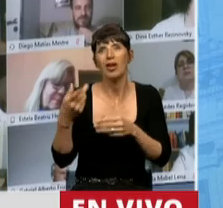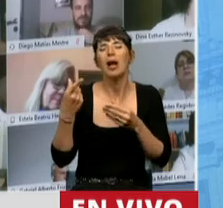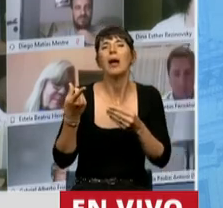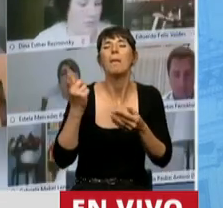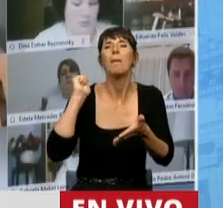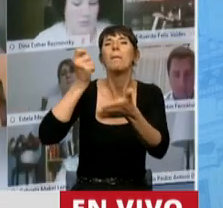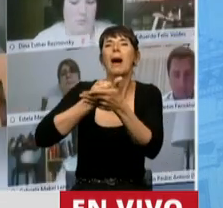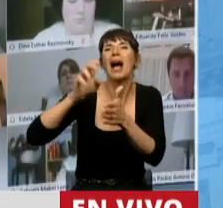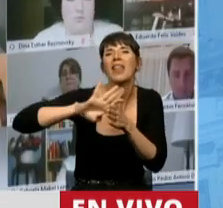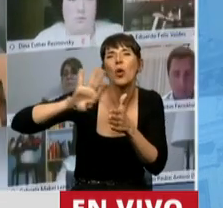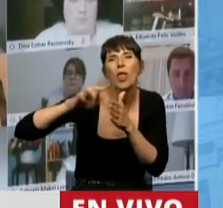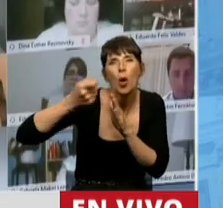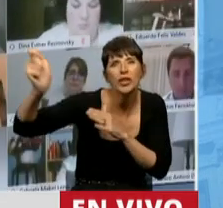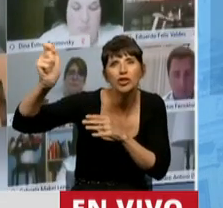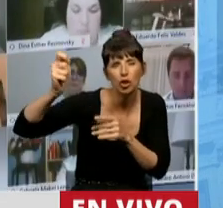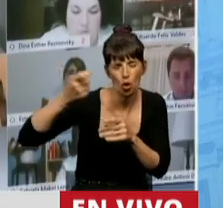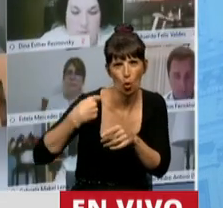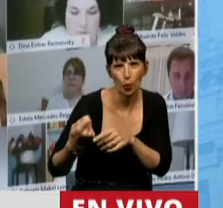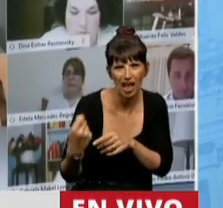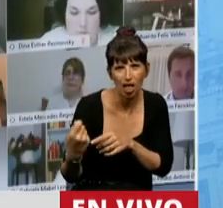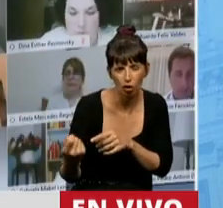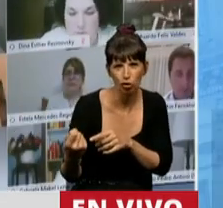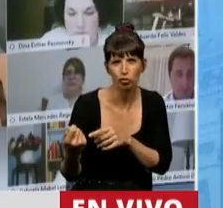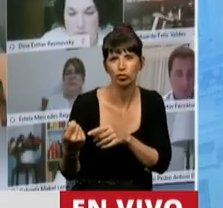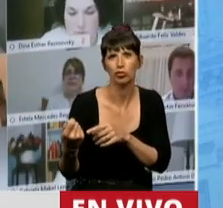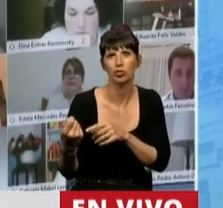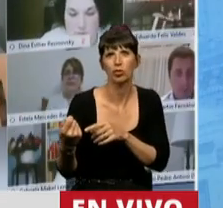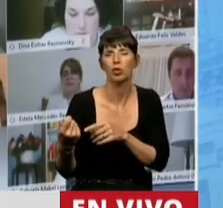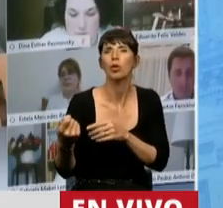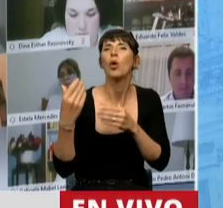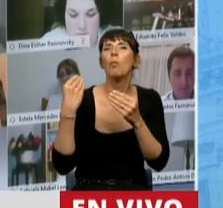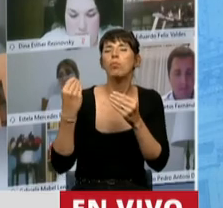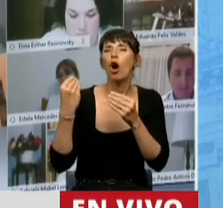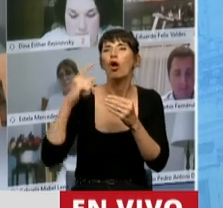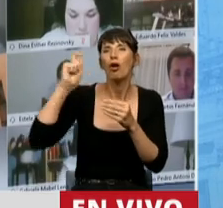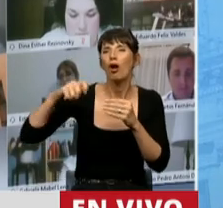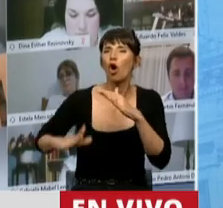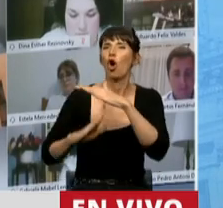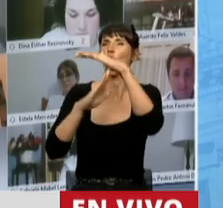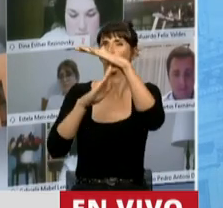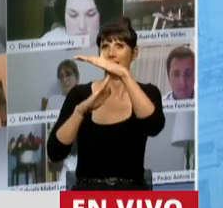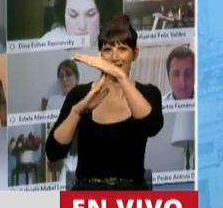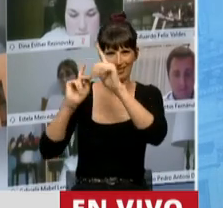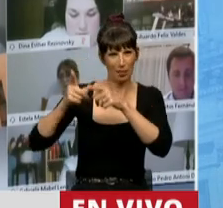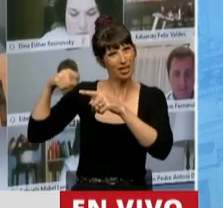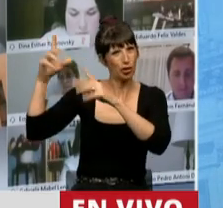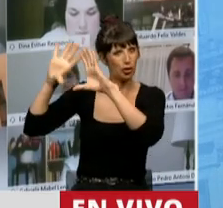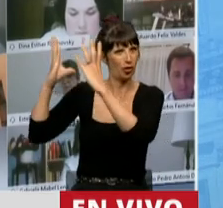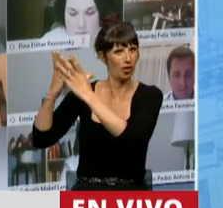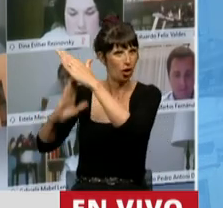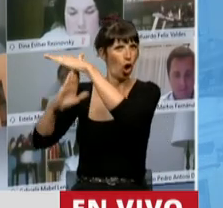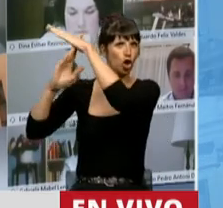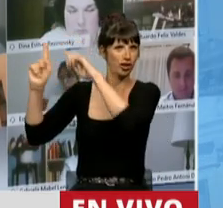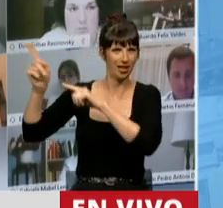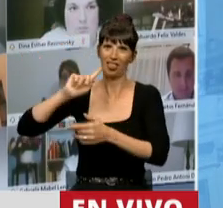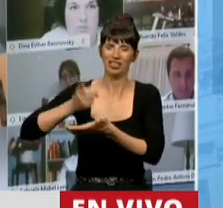reparación histórica que llegó después de fallos de la Corte, inclusive de Corte Internacional, solo porque lo hizo el